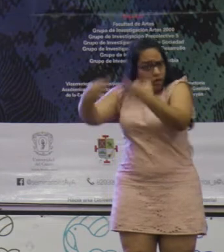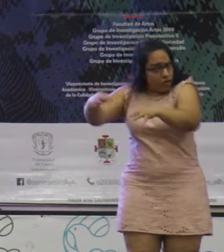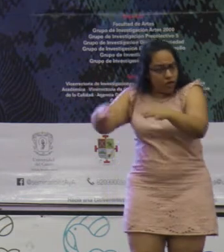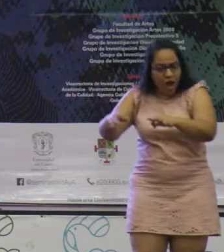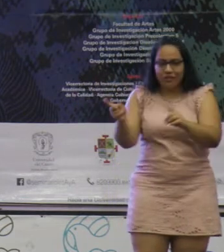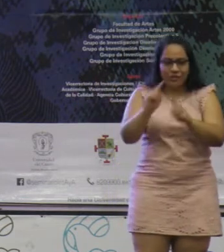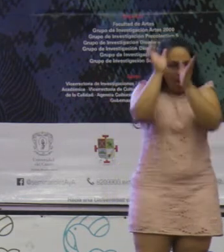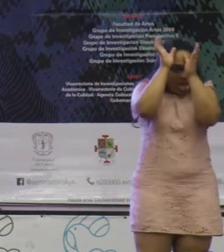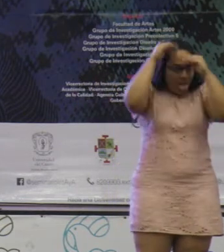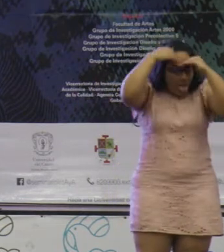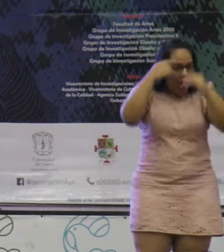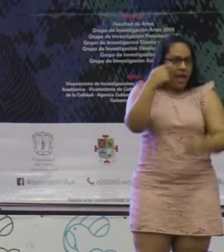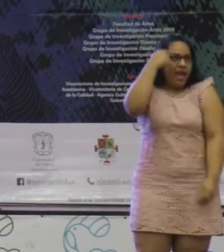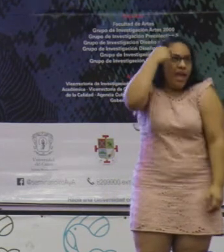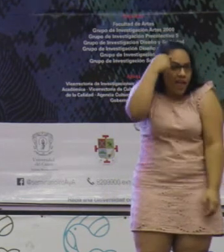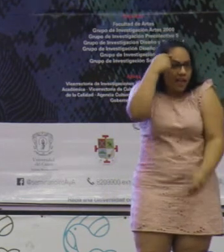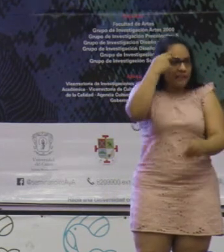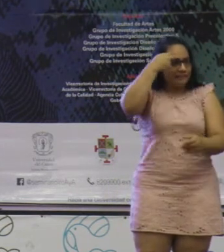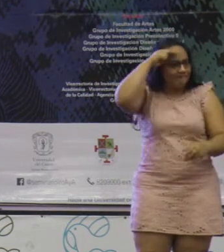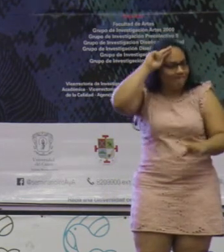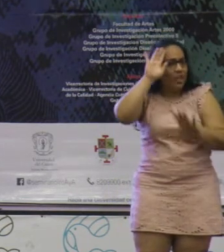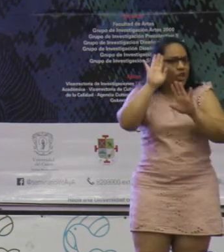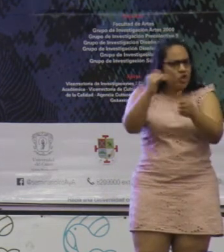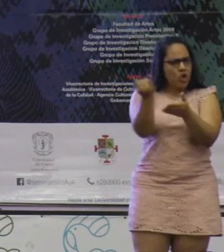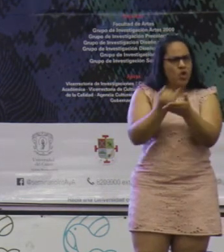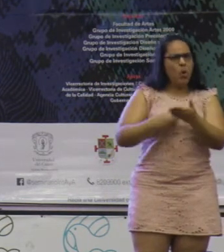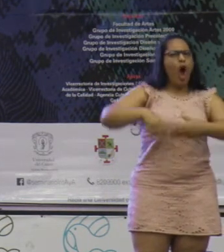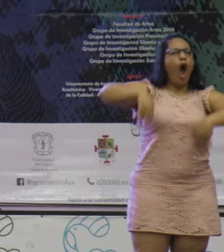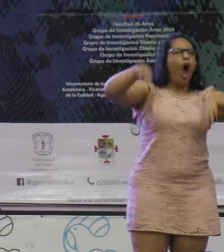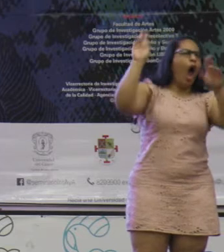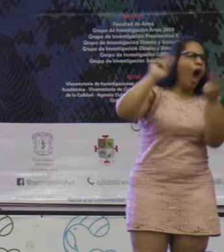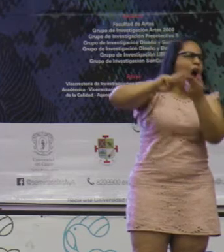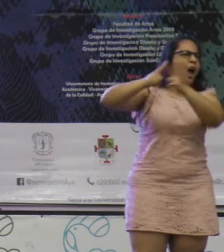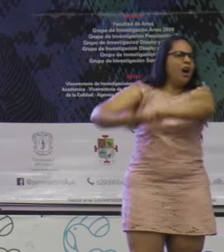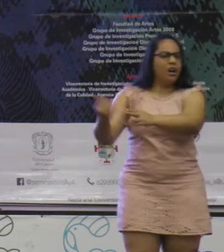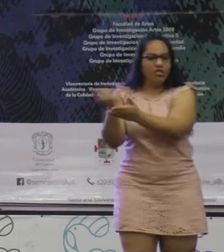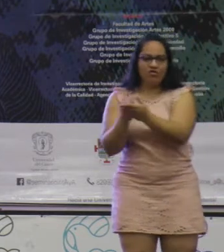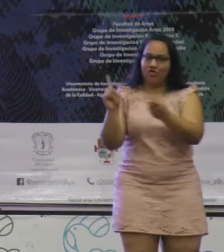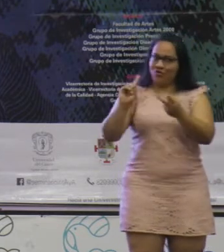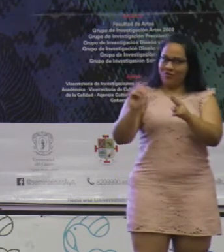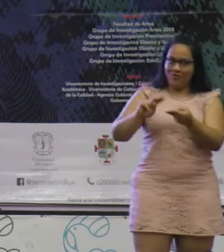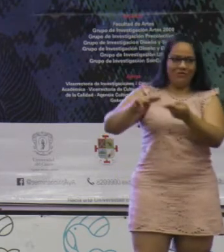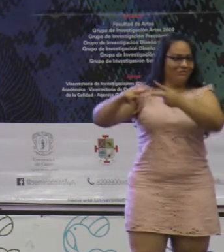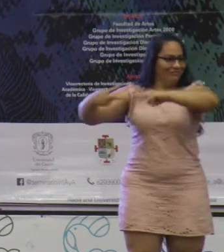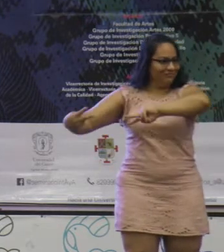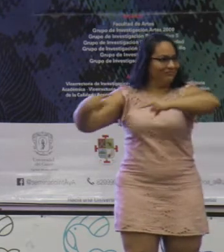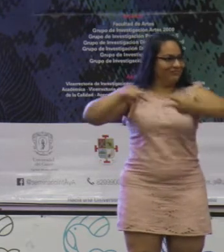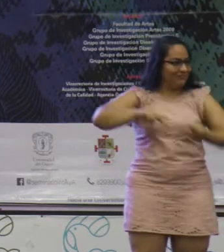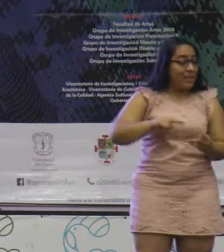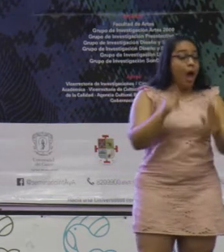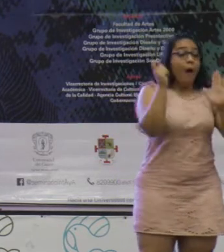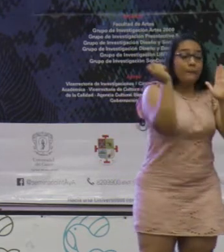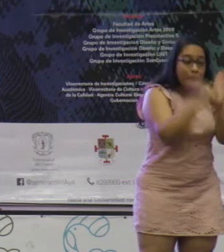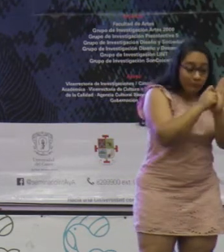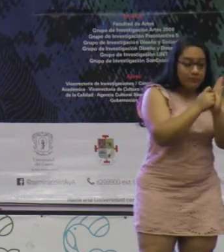tradicional e histórico camino de suponer que las ilustraciones son sinónimos de los dibujos. Pues no todos los dibujos son ilustraciones. Hay